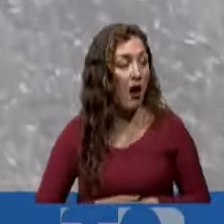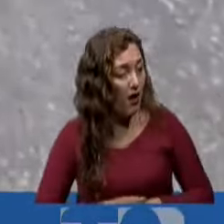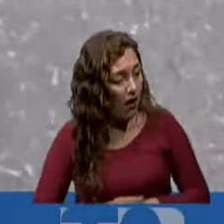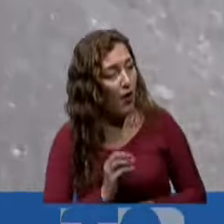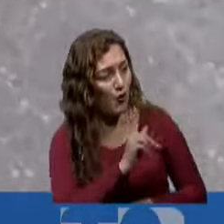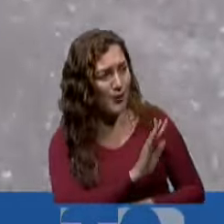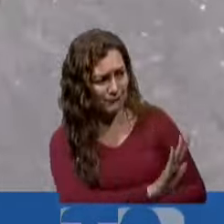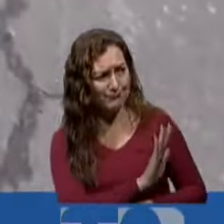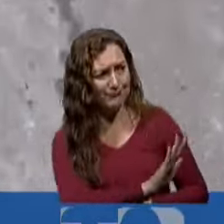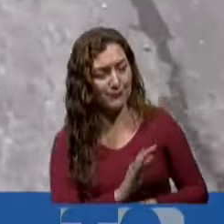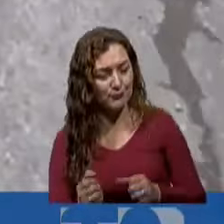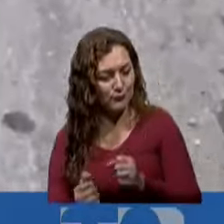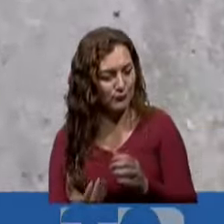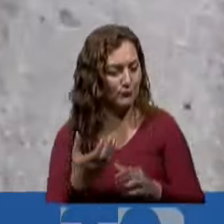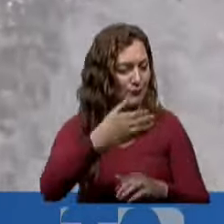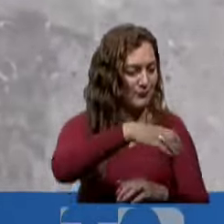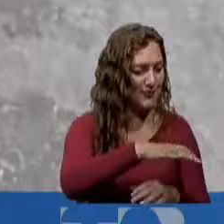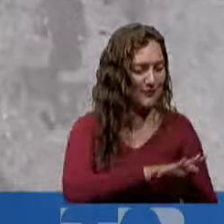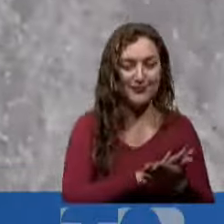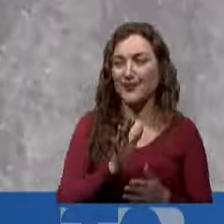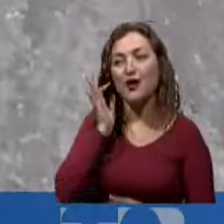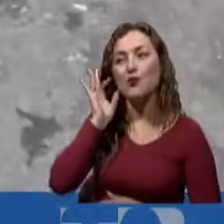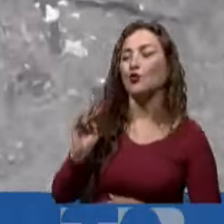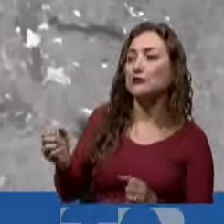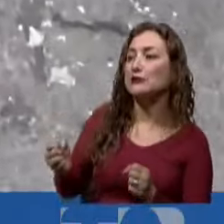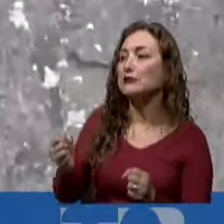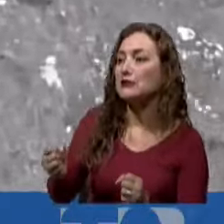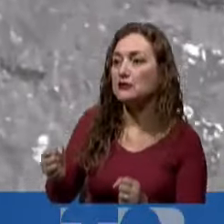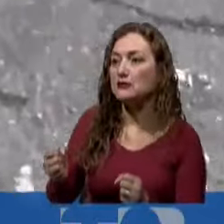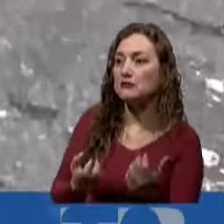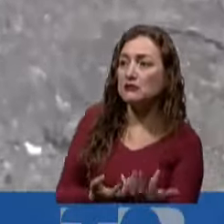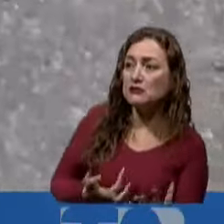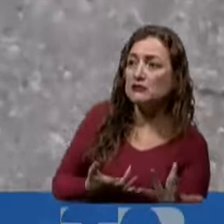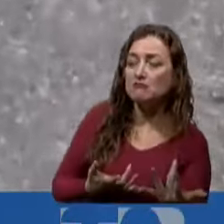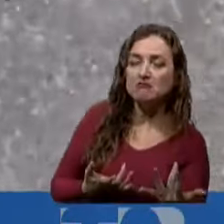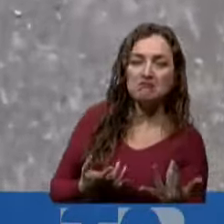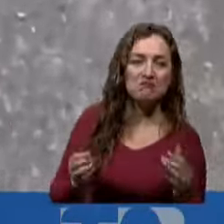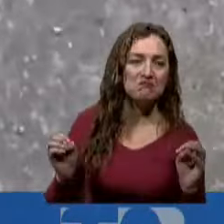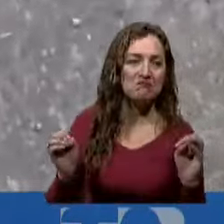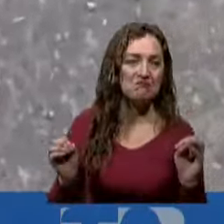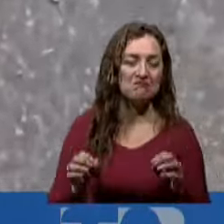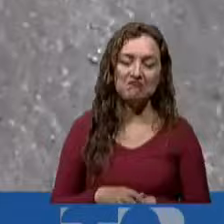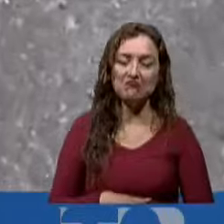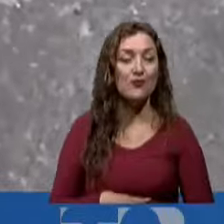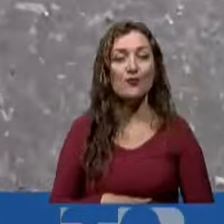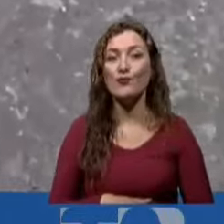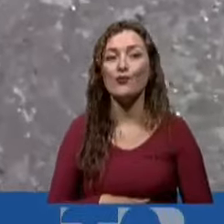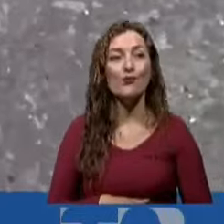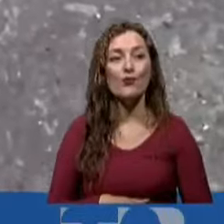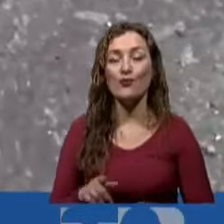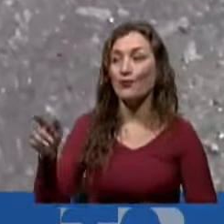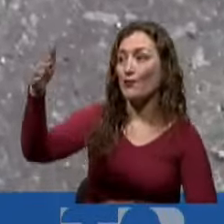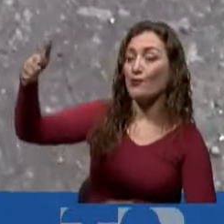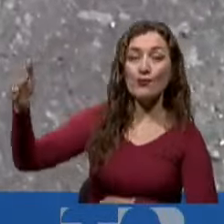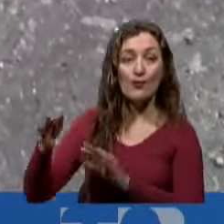dijeron ya viene la camioneta para acá. Mi esposo le siguió con el carro, pero realmente no vinieron acá, solo se rellenaron la parte